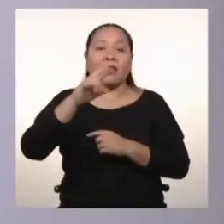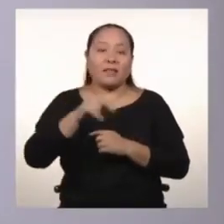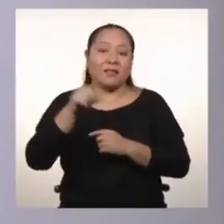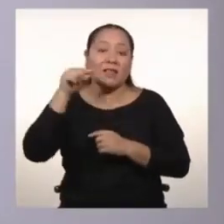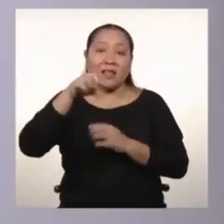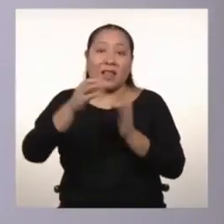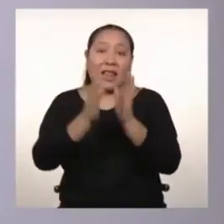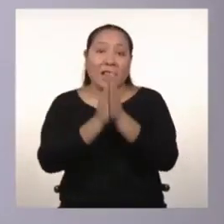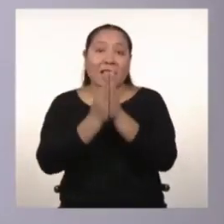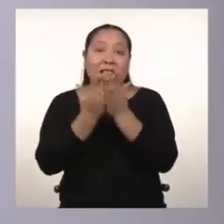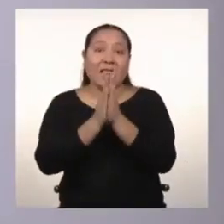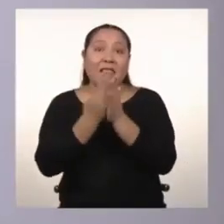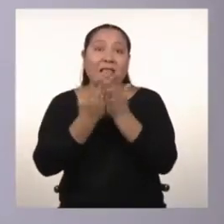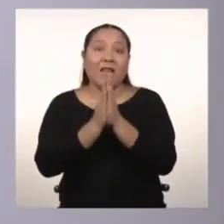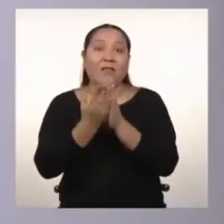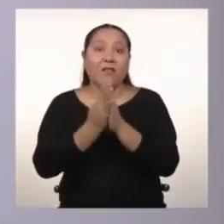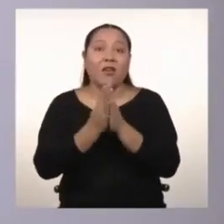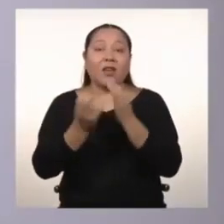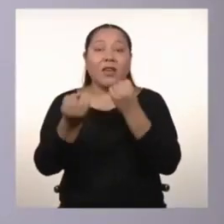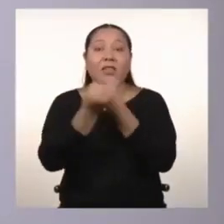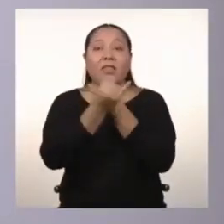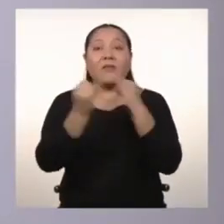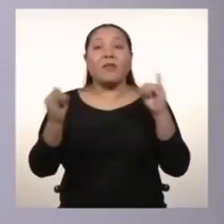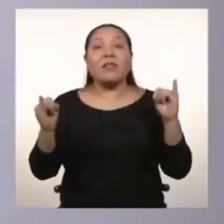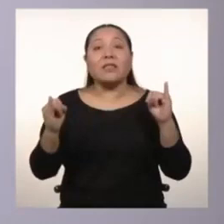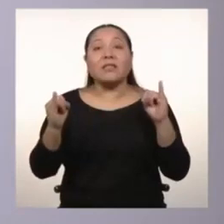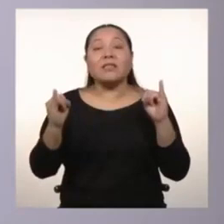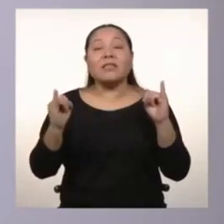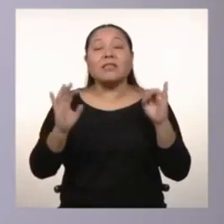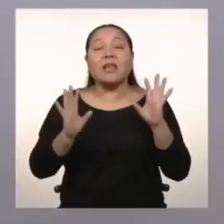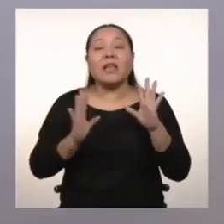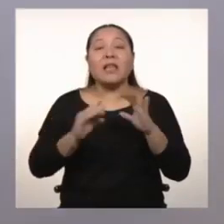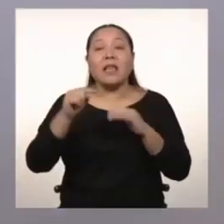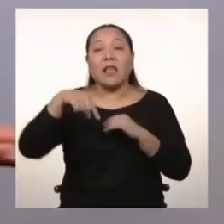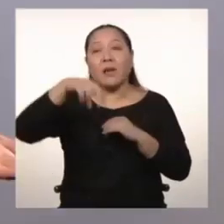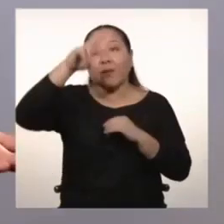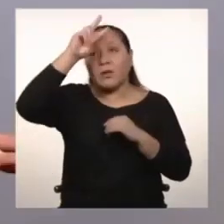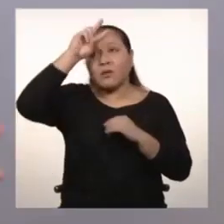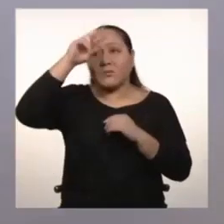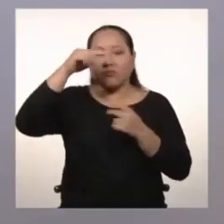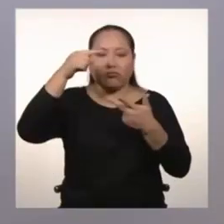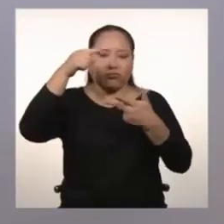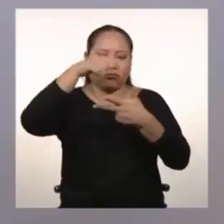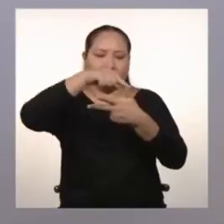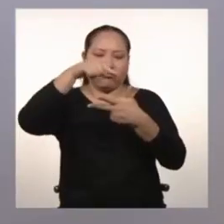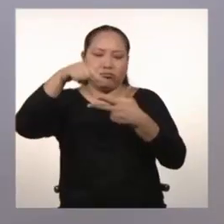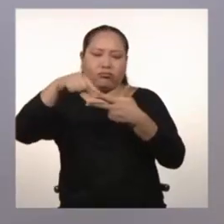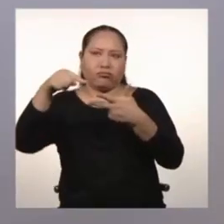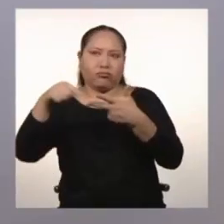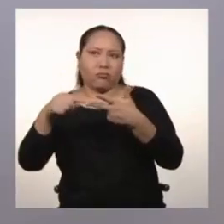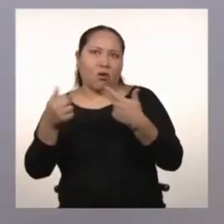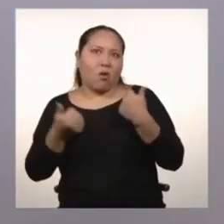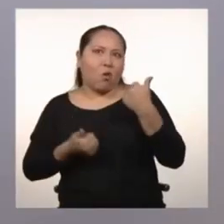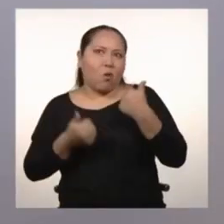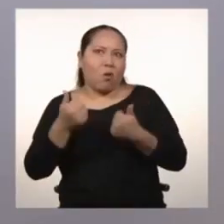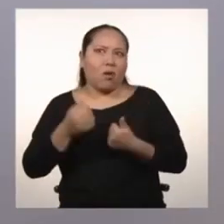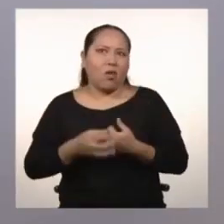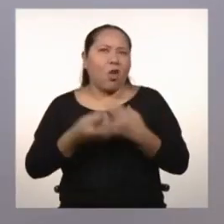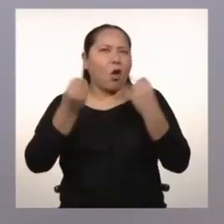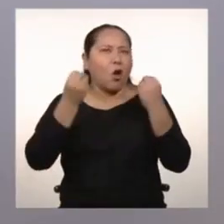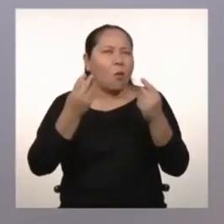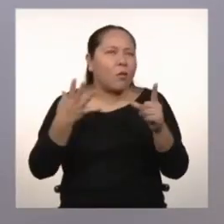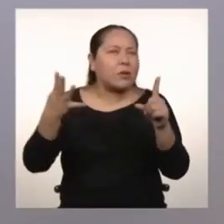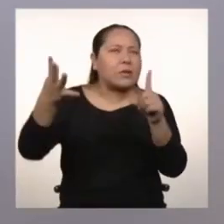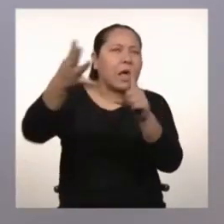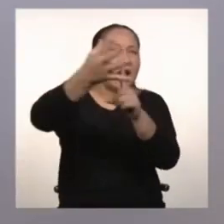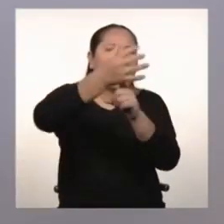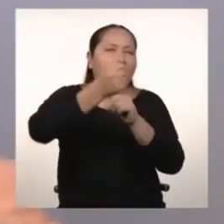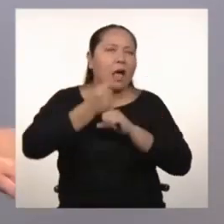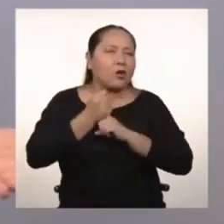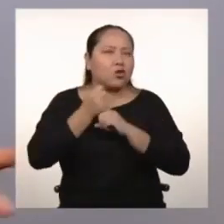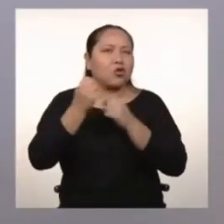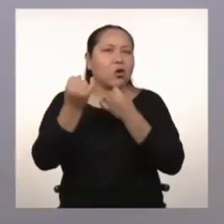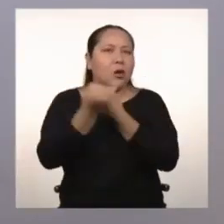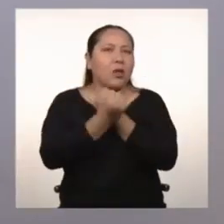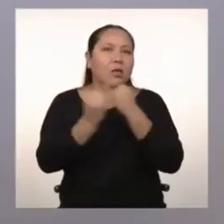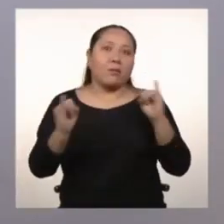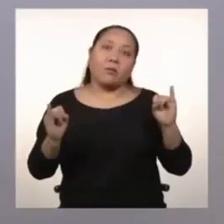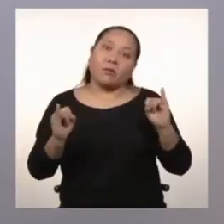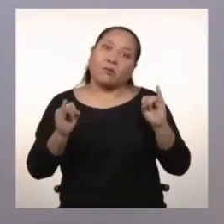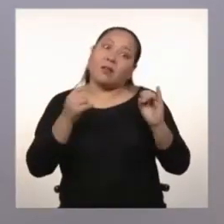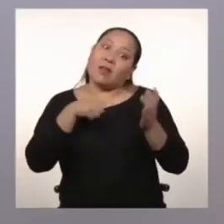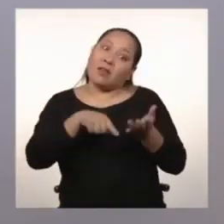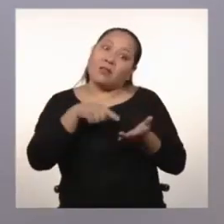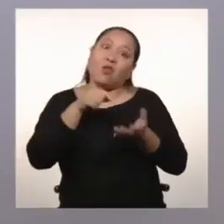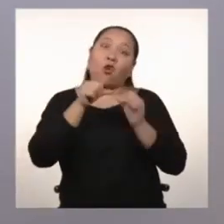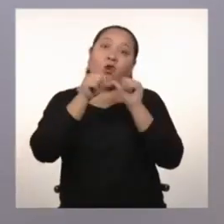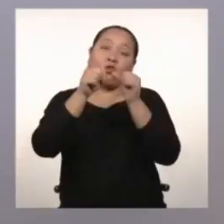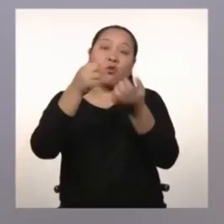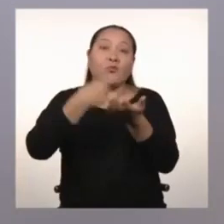Perú. Concebida, concedida o concebida. Bueno, el tema de cómo se logró nuestra independencia sigue siendo un